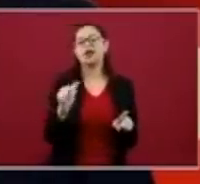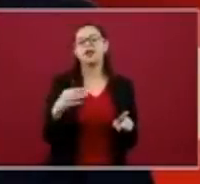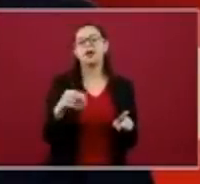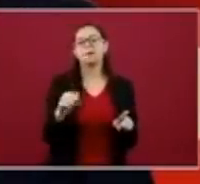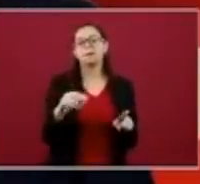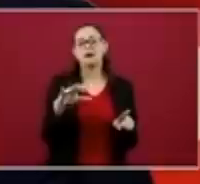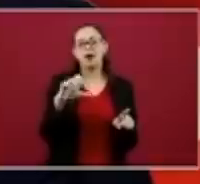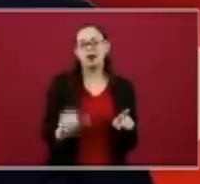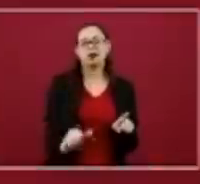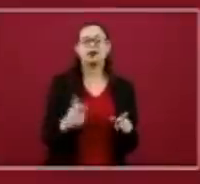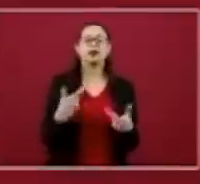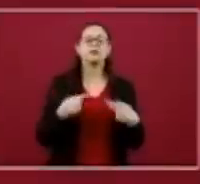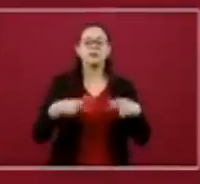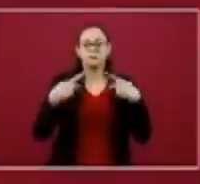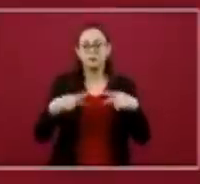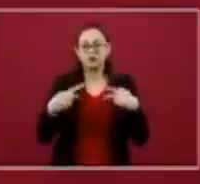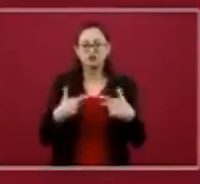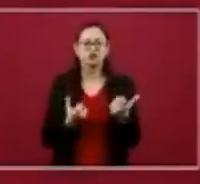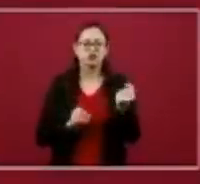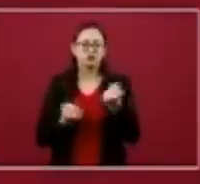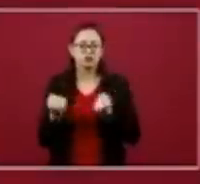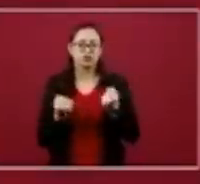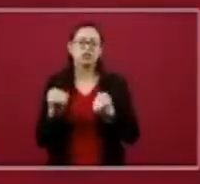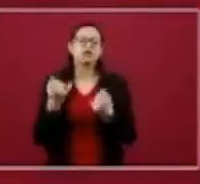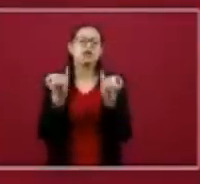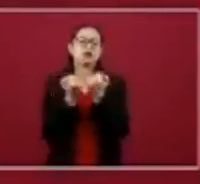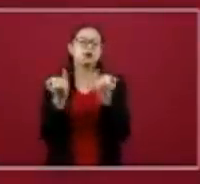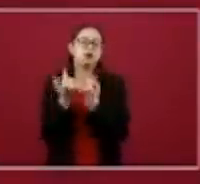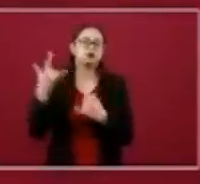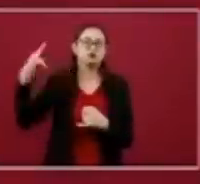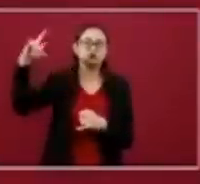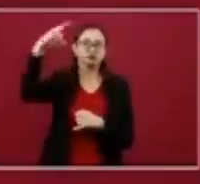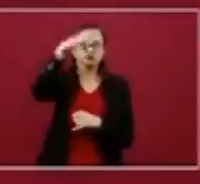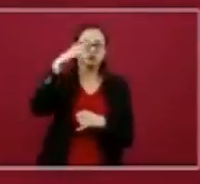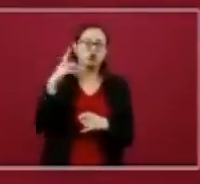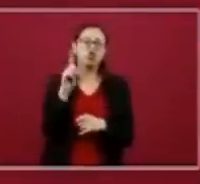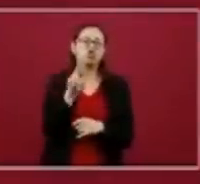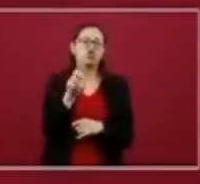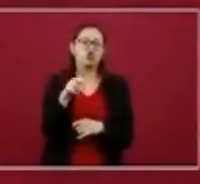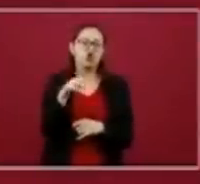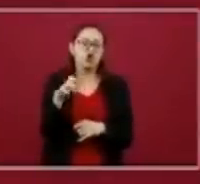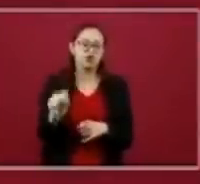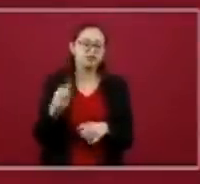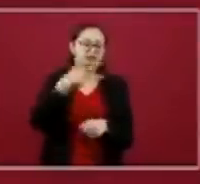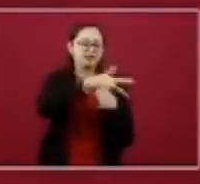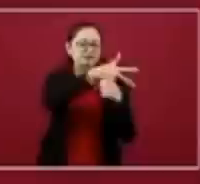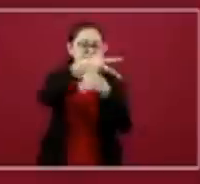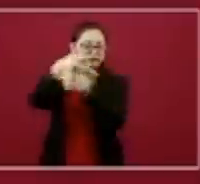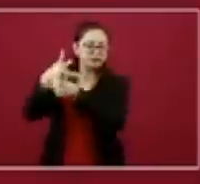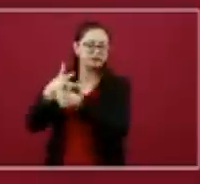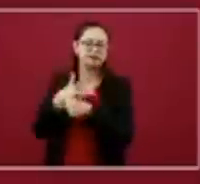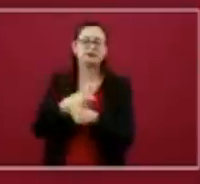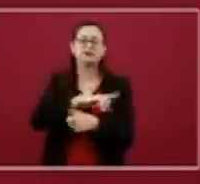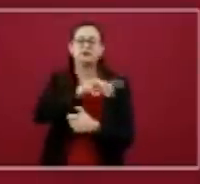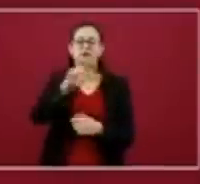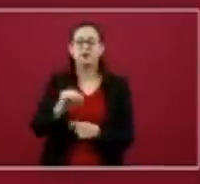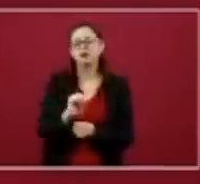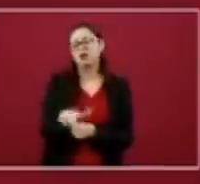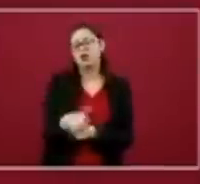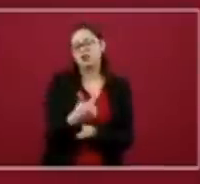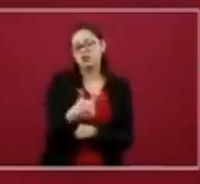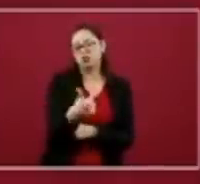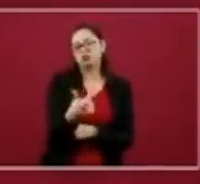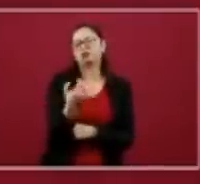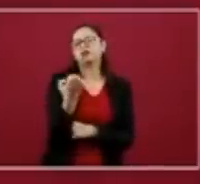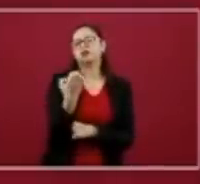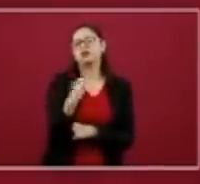personal, con aeronaves, con drones. El día 12 de enero se ve